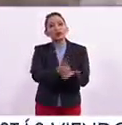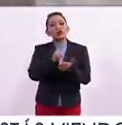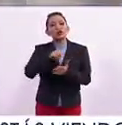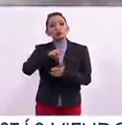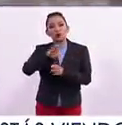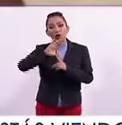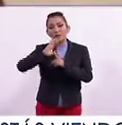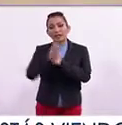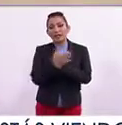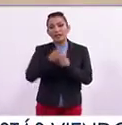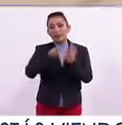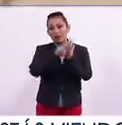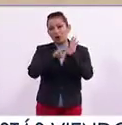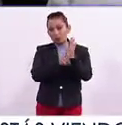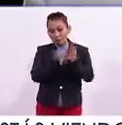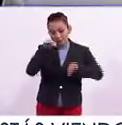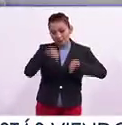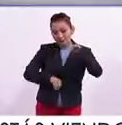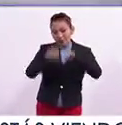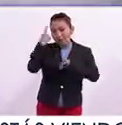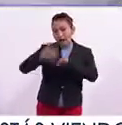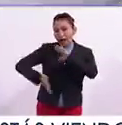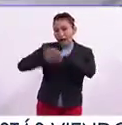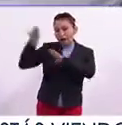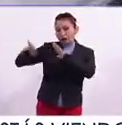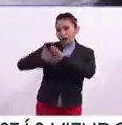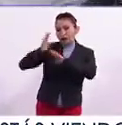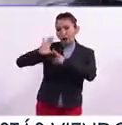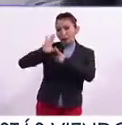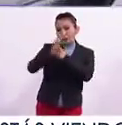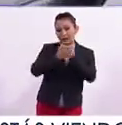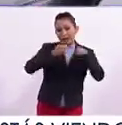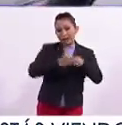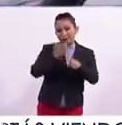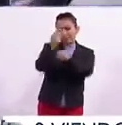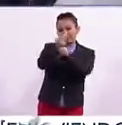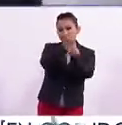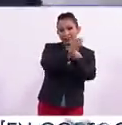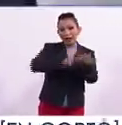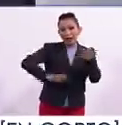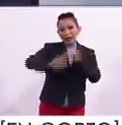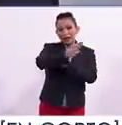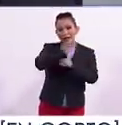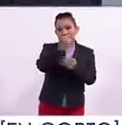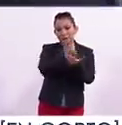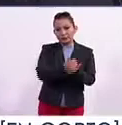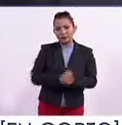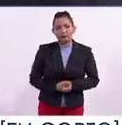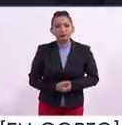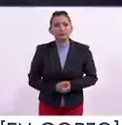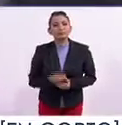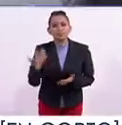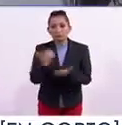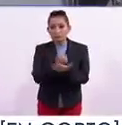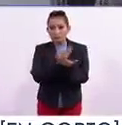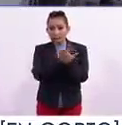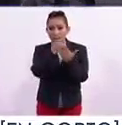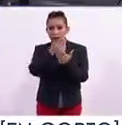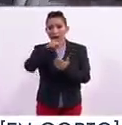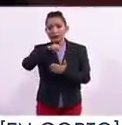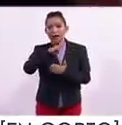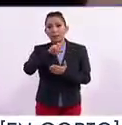y Procedimientos de Construcción del Comité de Reconstrucción del Área Metropolitana. Ganó el Premio Nabor Carrillo Flores